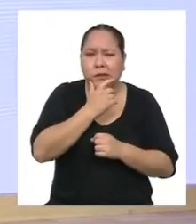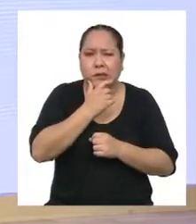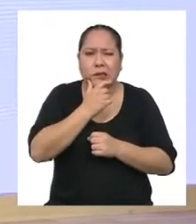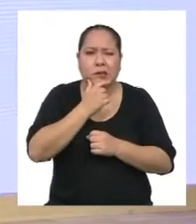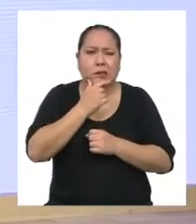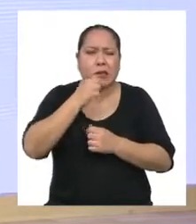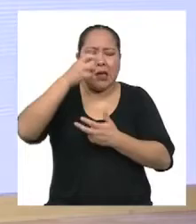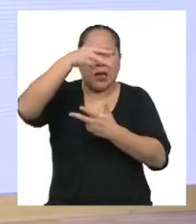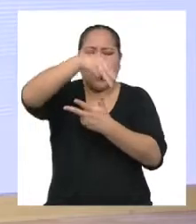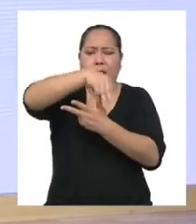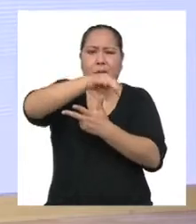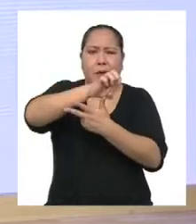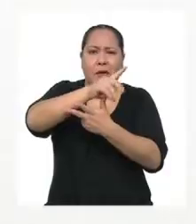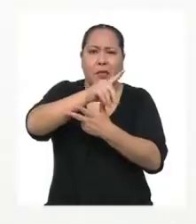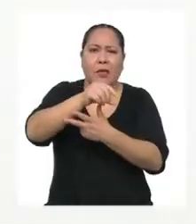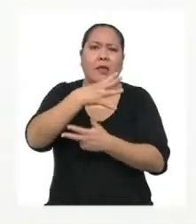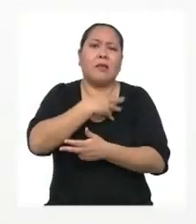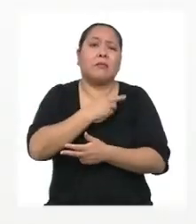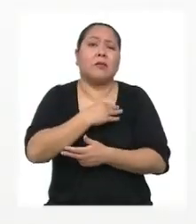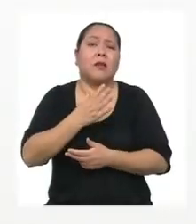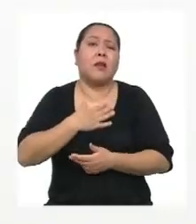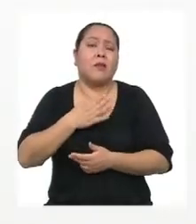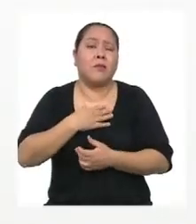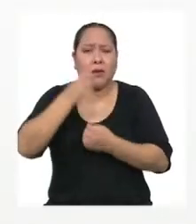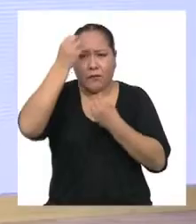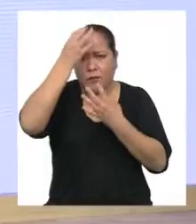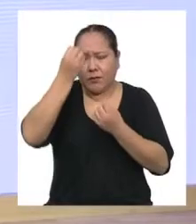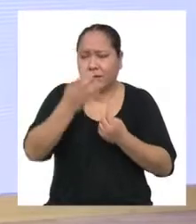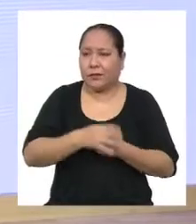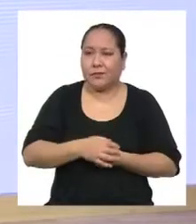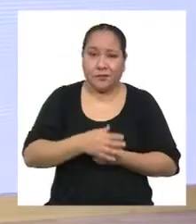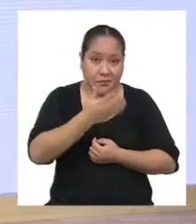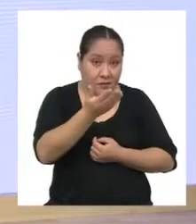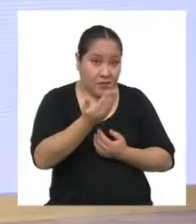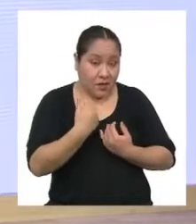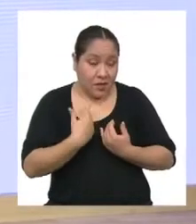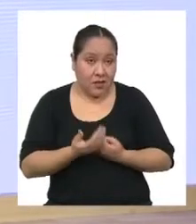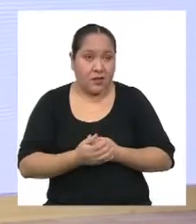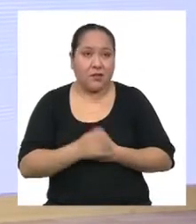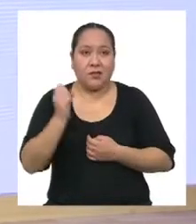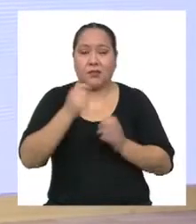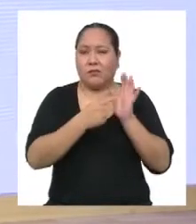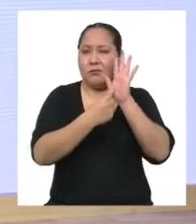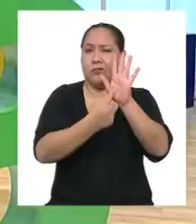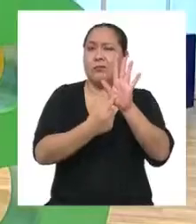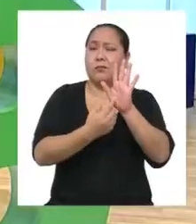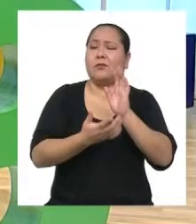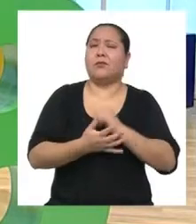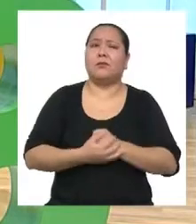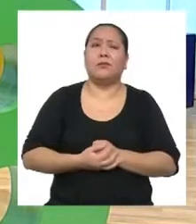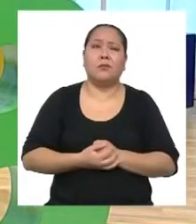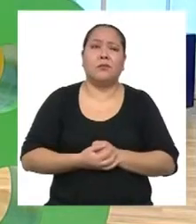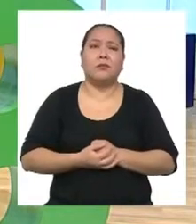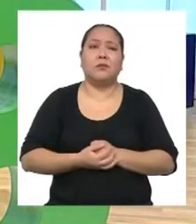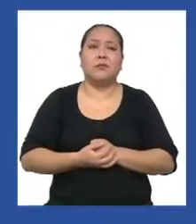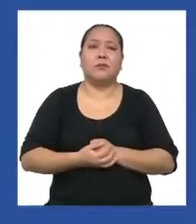la variable edad en mi muestra. ¿Tienes los datos? Sí, aquí están.